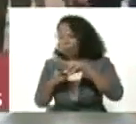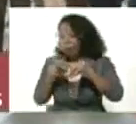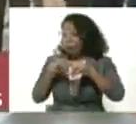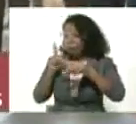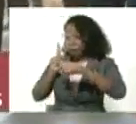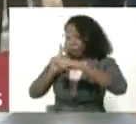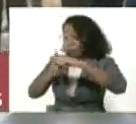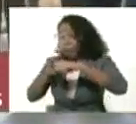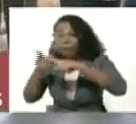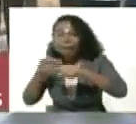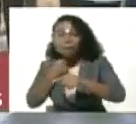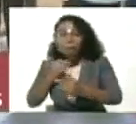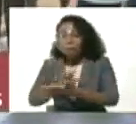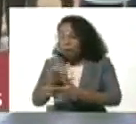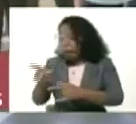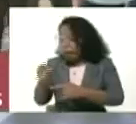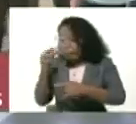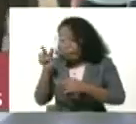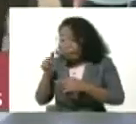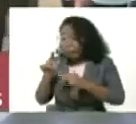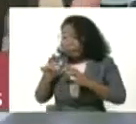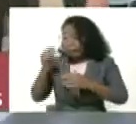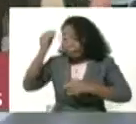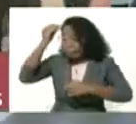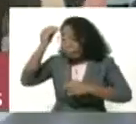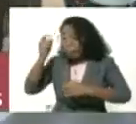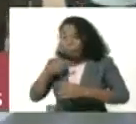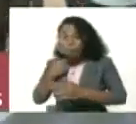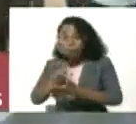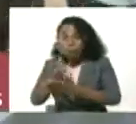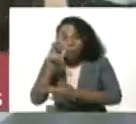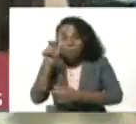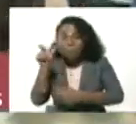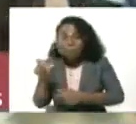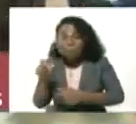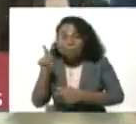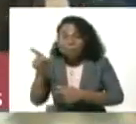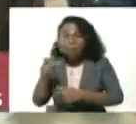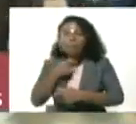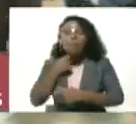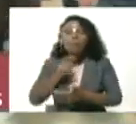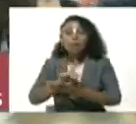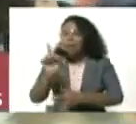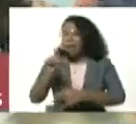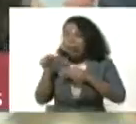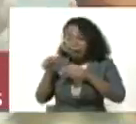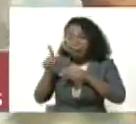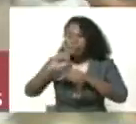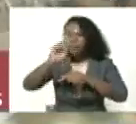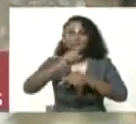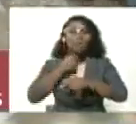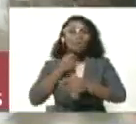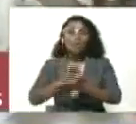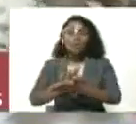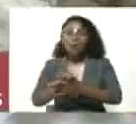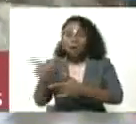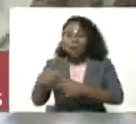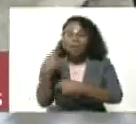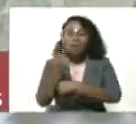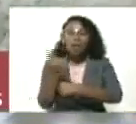que creían que estaba muerto. Y el muerto no estaba muerto, el